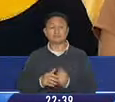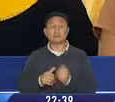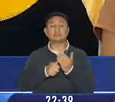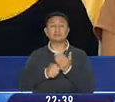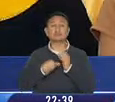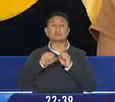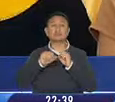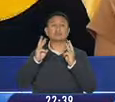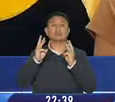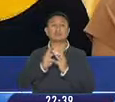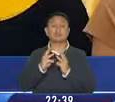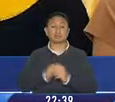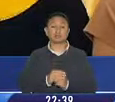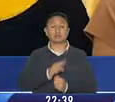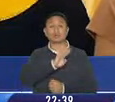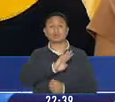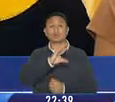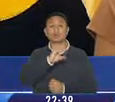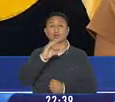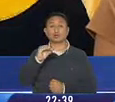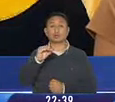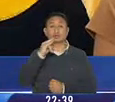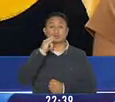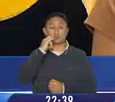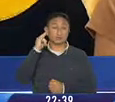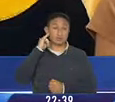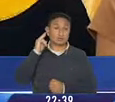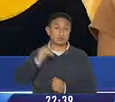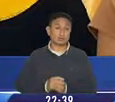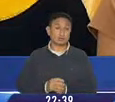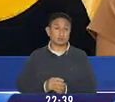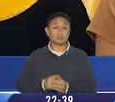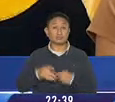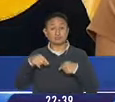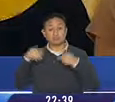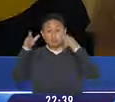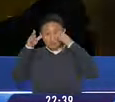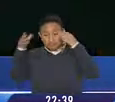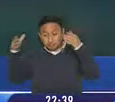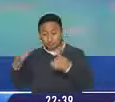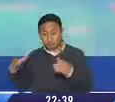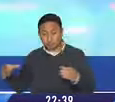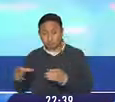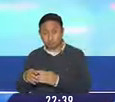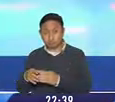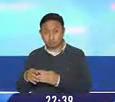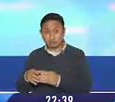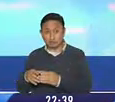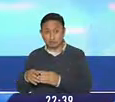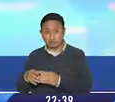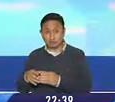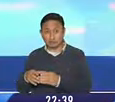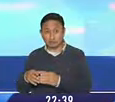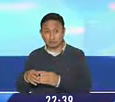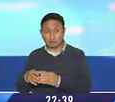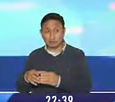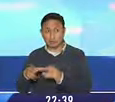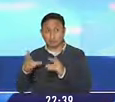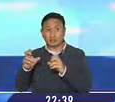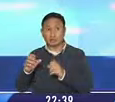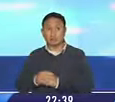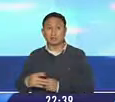tenemos 400 menores que están siendo abordados y que se están trabajando desde el ala